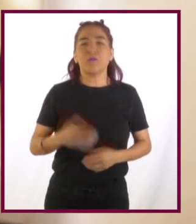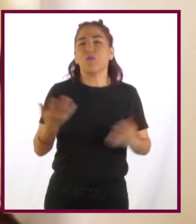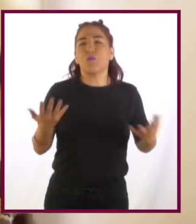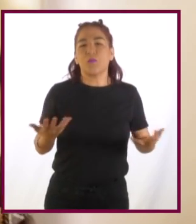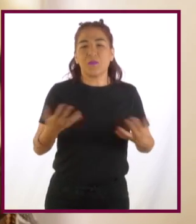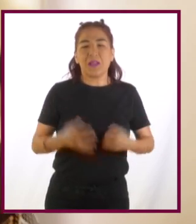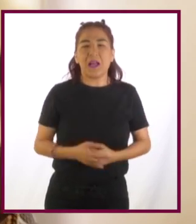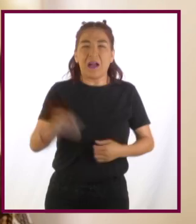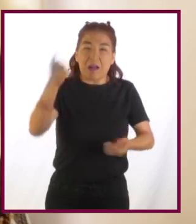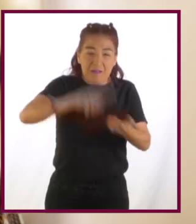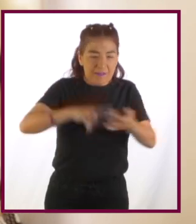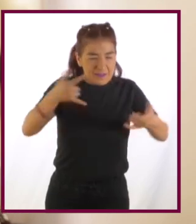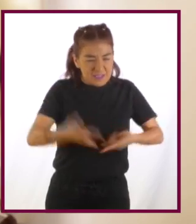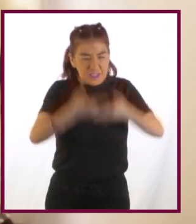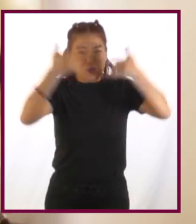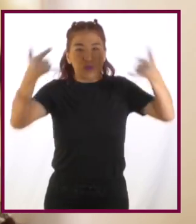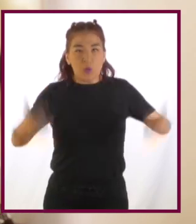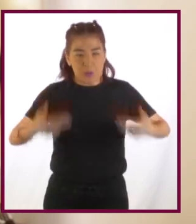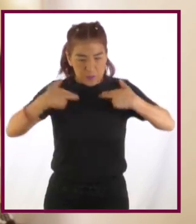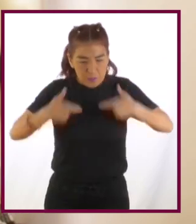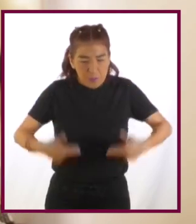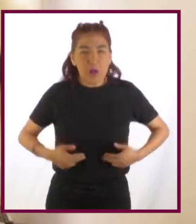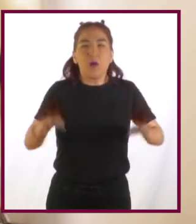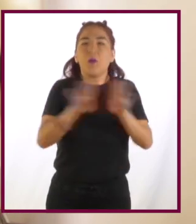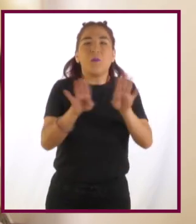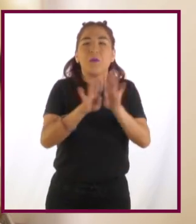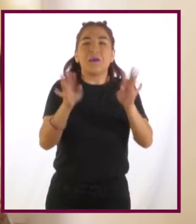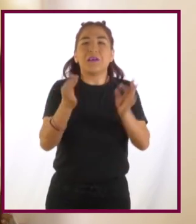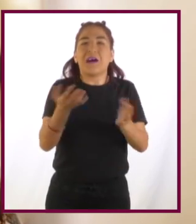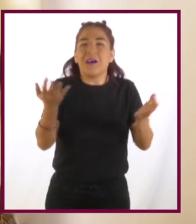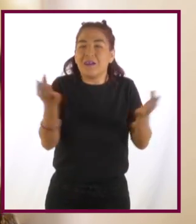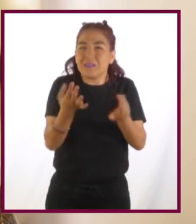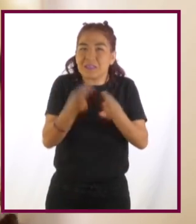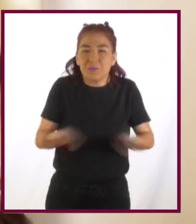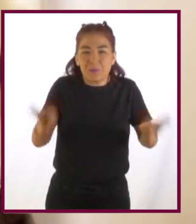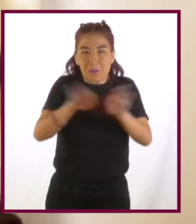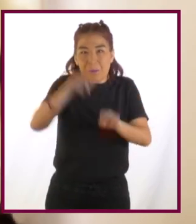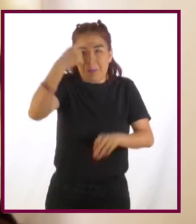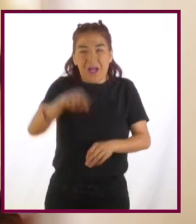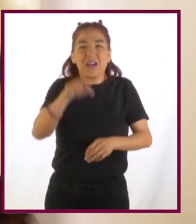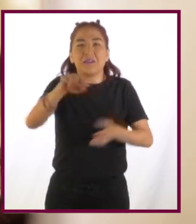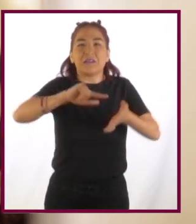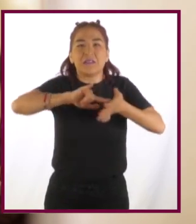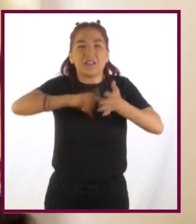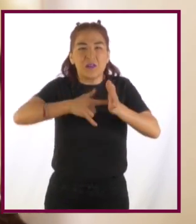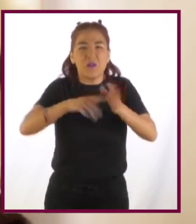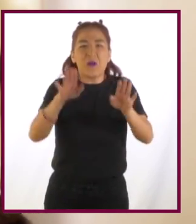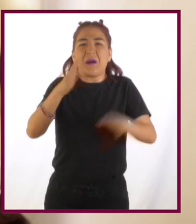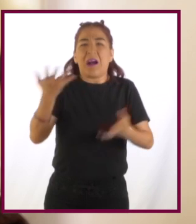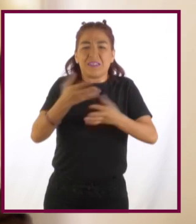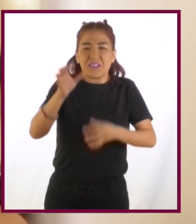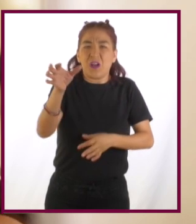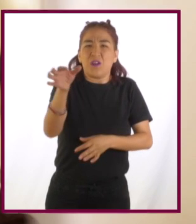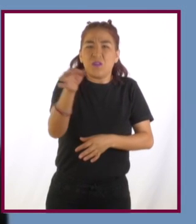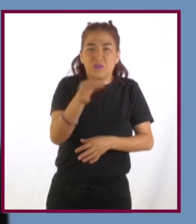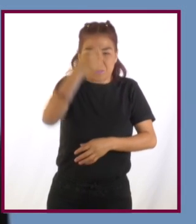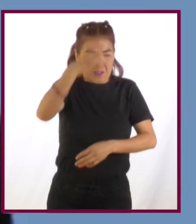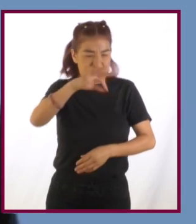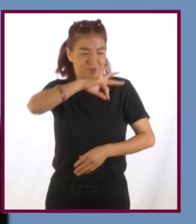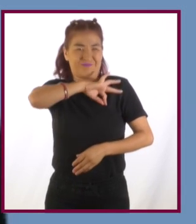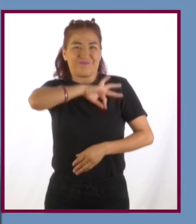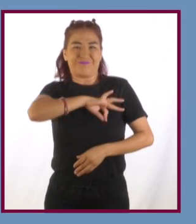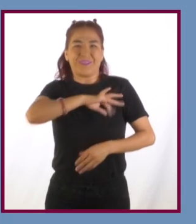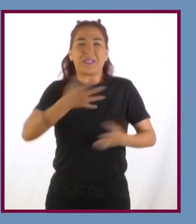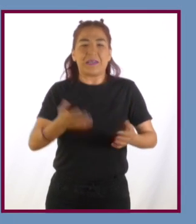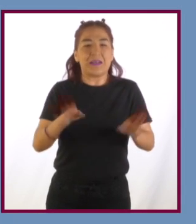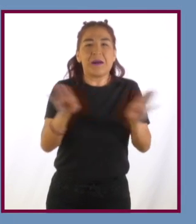la importancia histórica de la humanidad de que se pudiera generar un reloj que cupiera así en un bolsillo? Bueno,